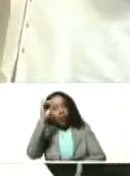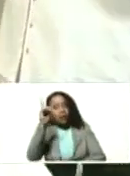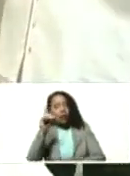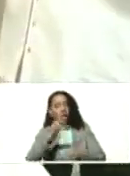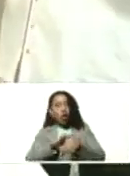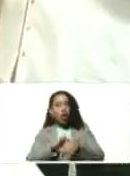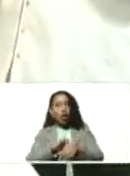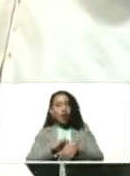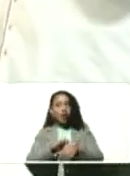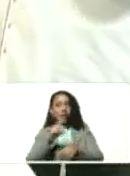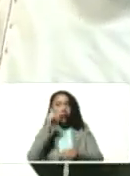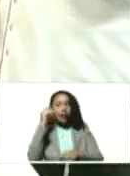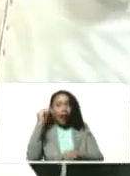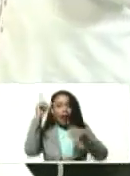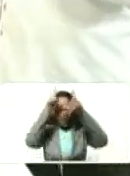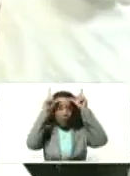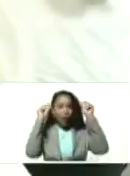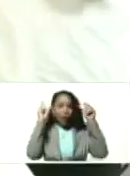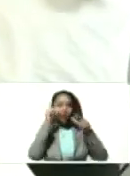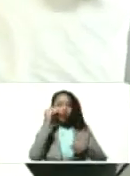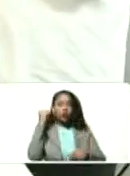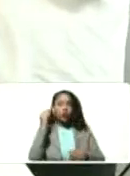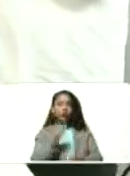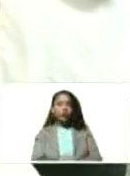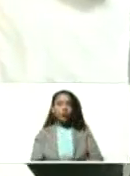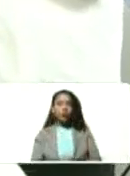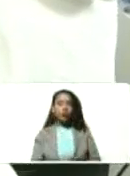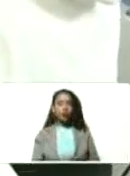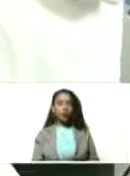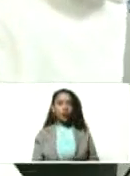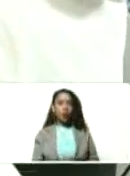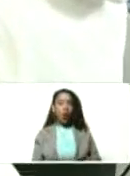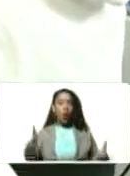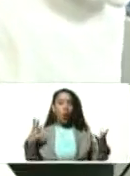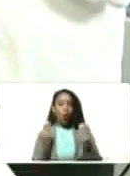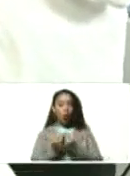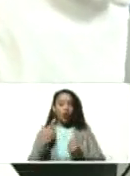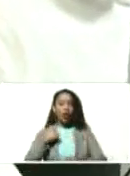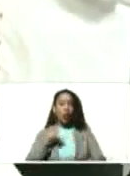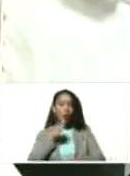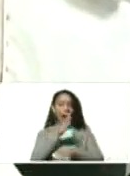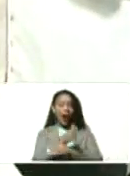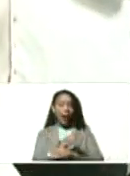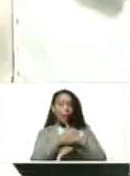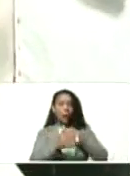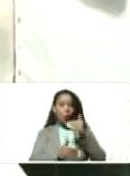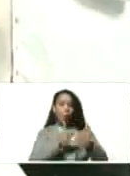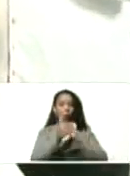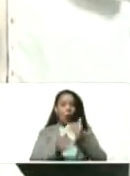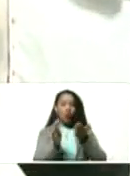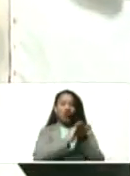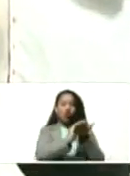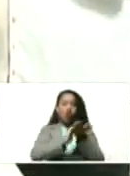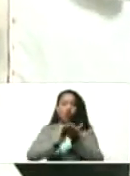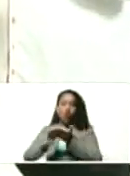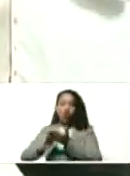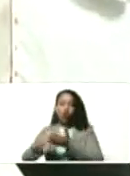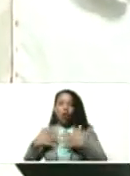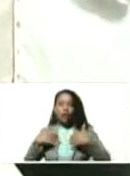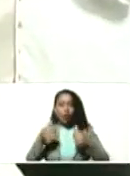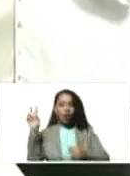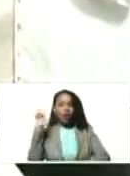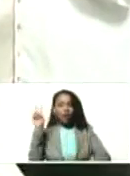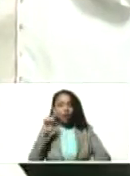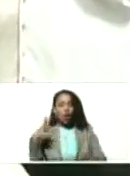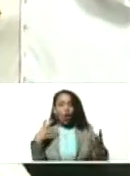doctores, doctoras, enfermeros, enfermeras, juntos tenemos que ir por cada latido de la salud venezolana,